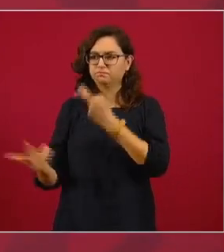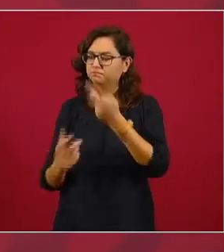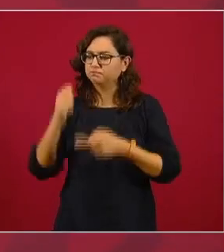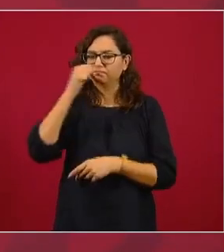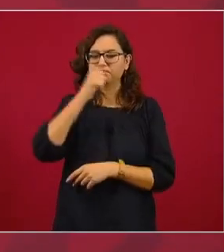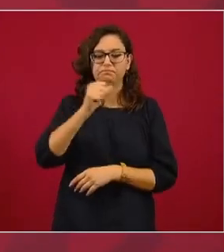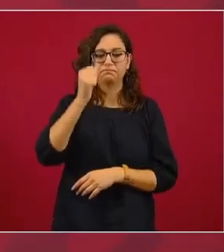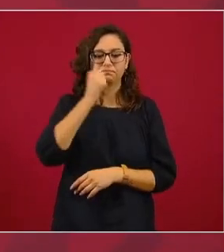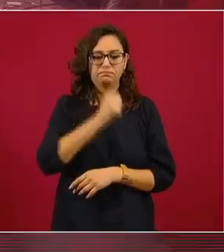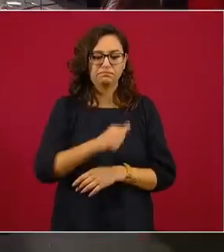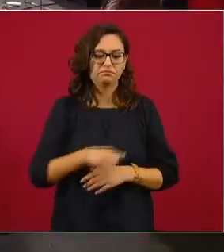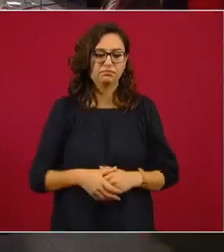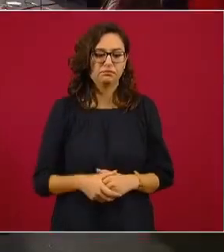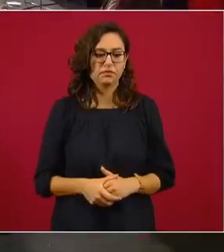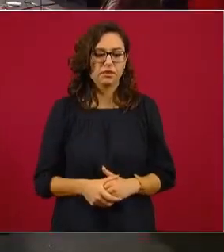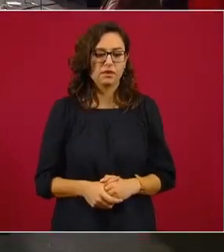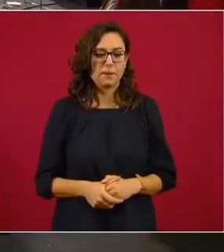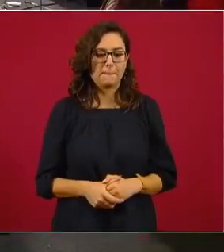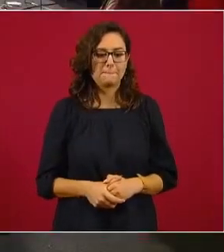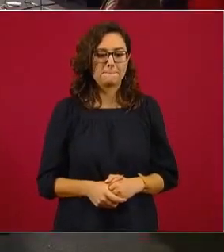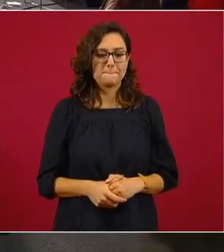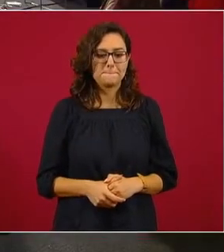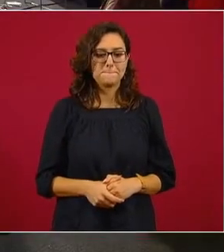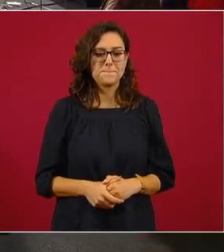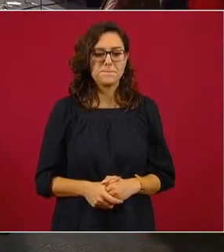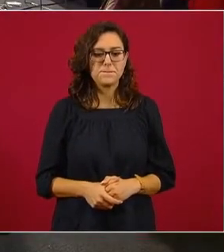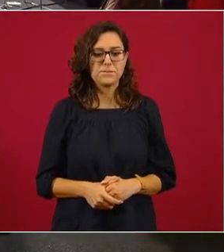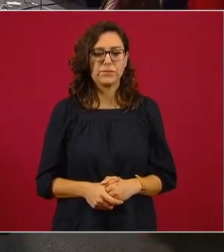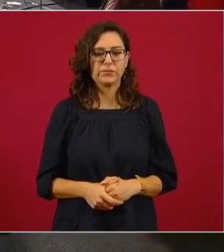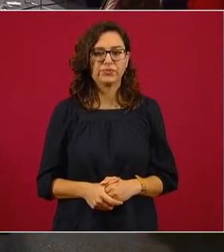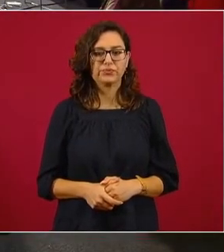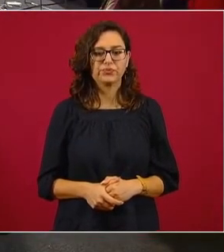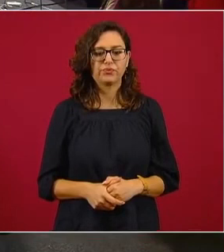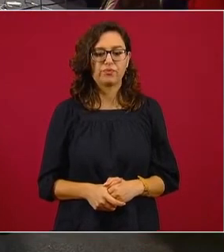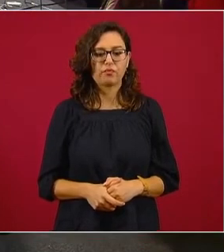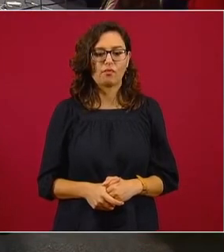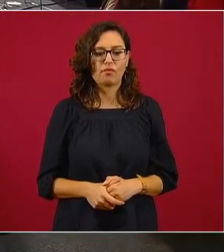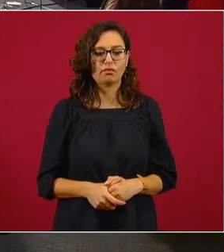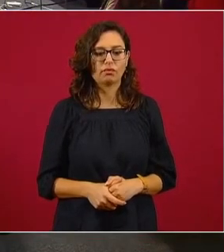Entonces, lo dije desde